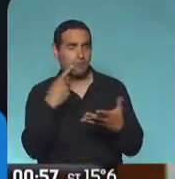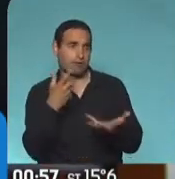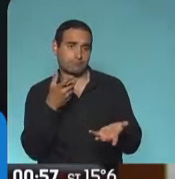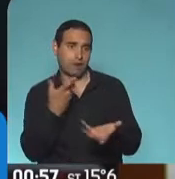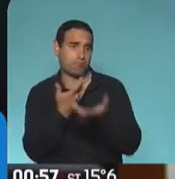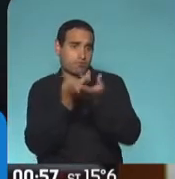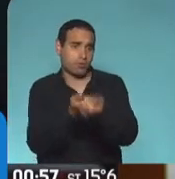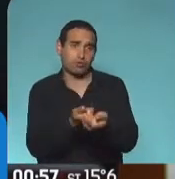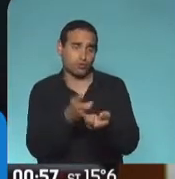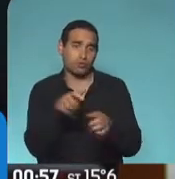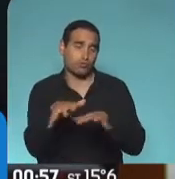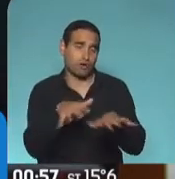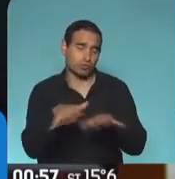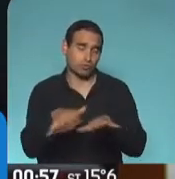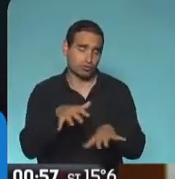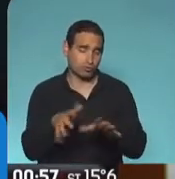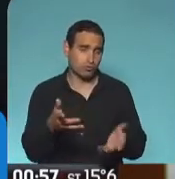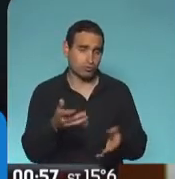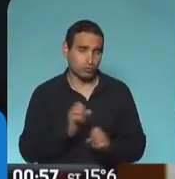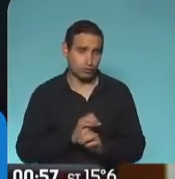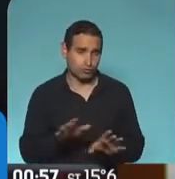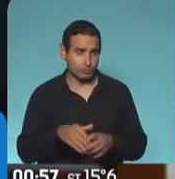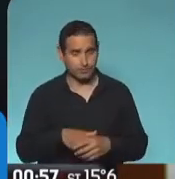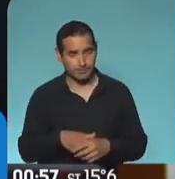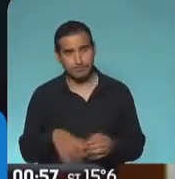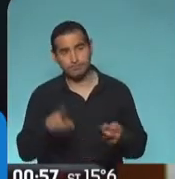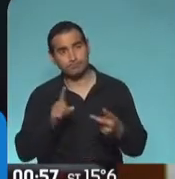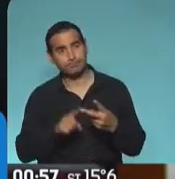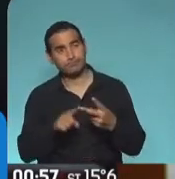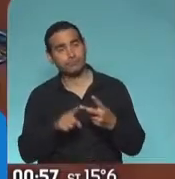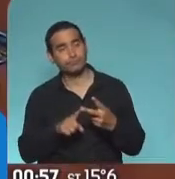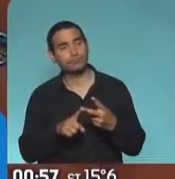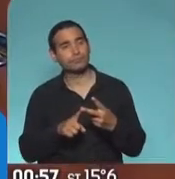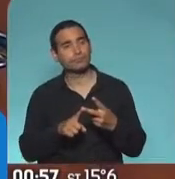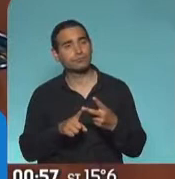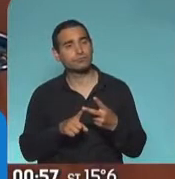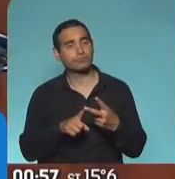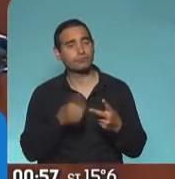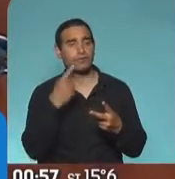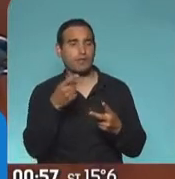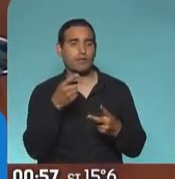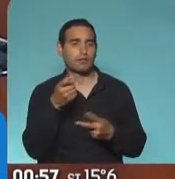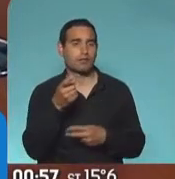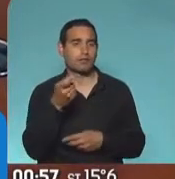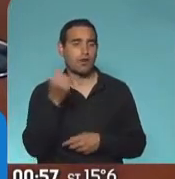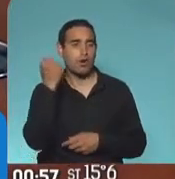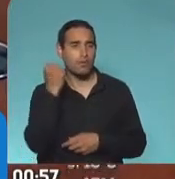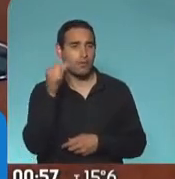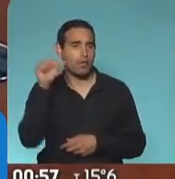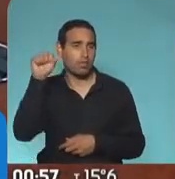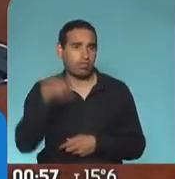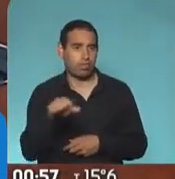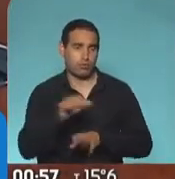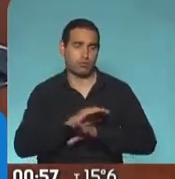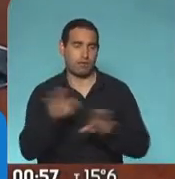a esta situación tan tan acuciante y por el otro lado es frenar la caída no frenar la caída de la